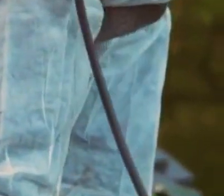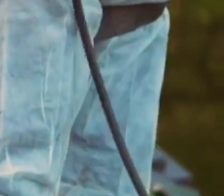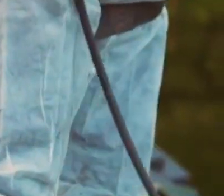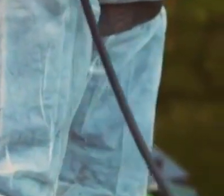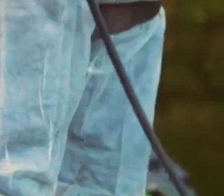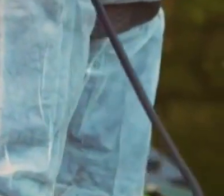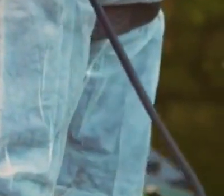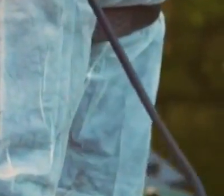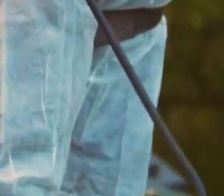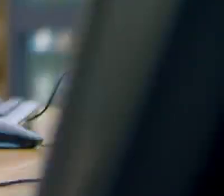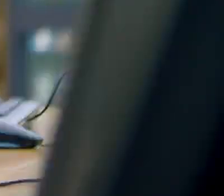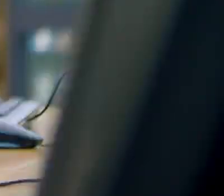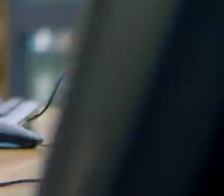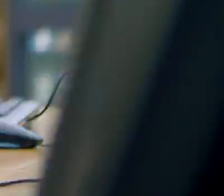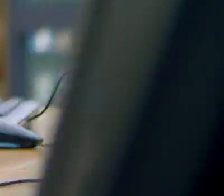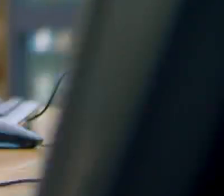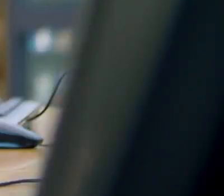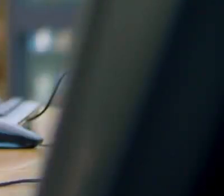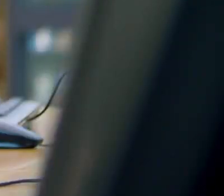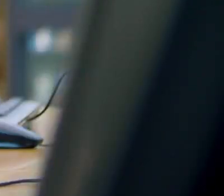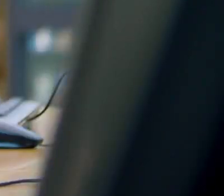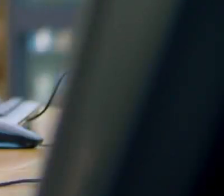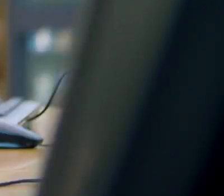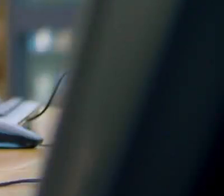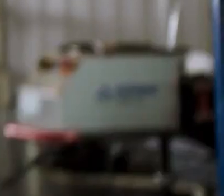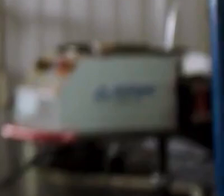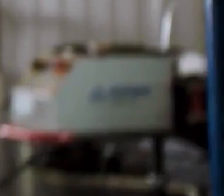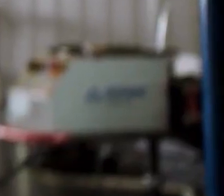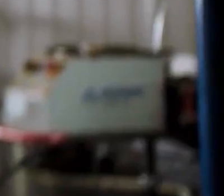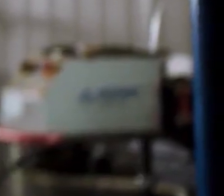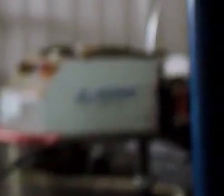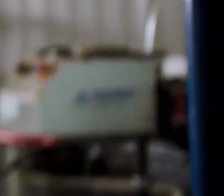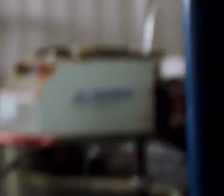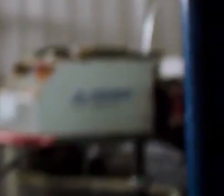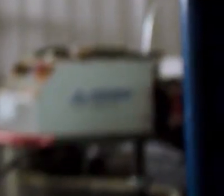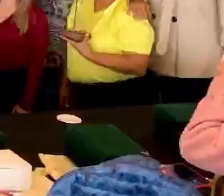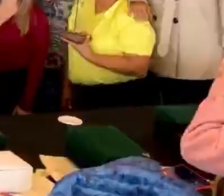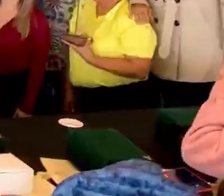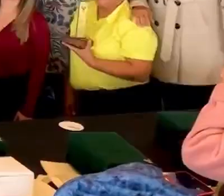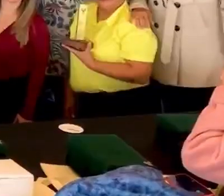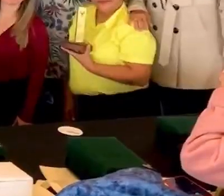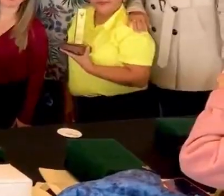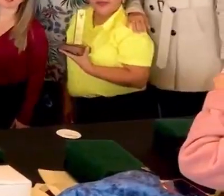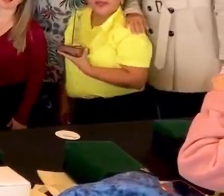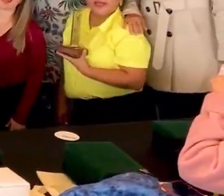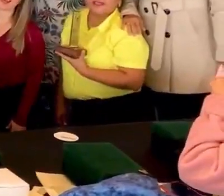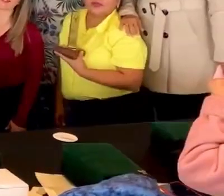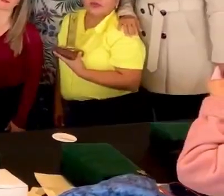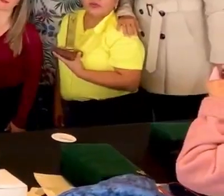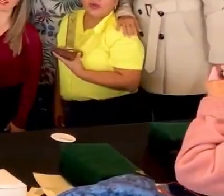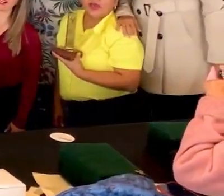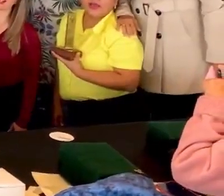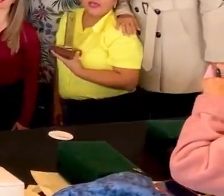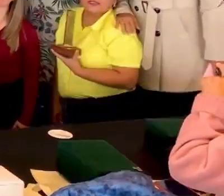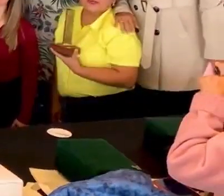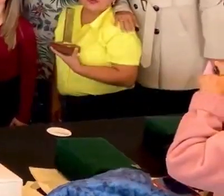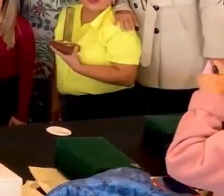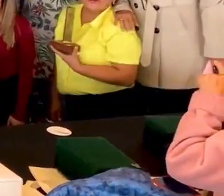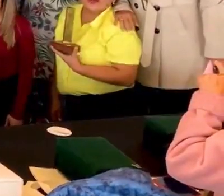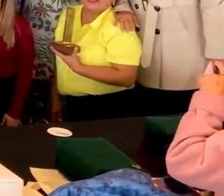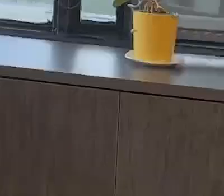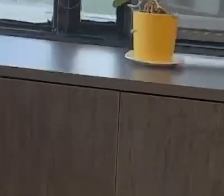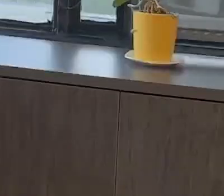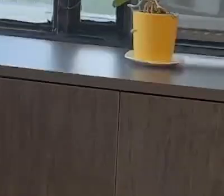1.032.666 empleos. Esto según las cifras entregadas por el DANE. Más de la mitad de estos empleos han sido para las